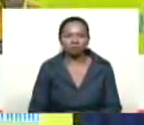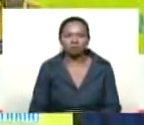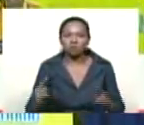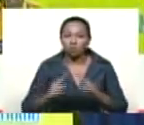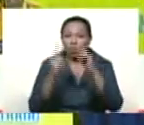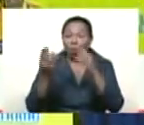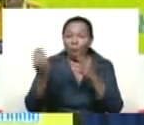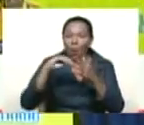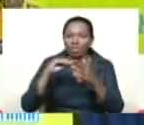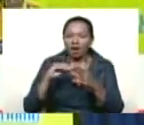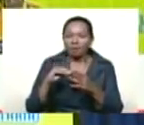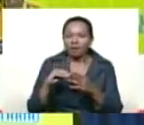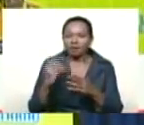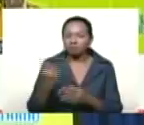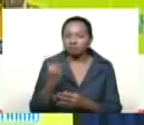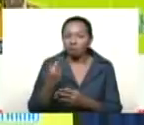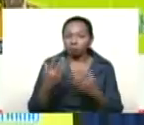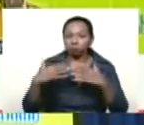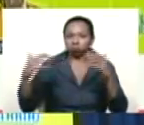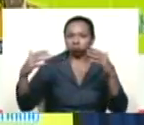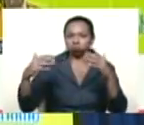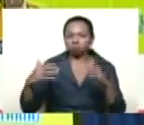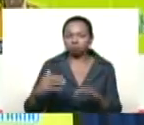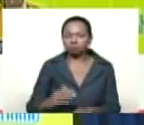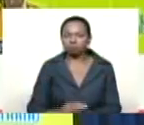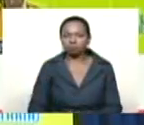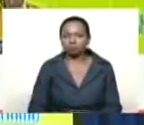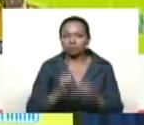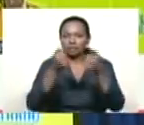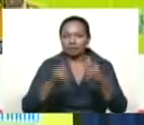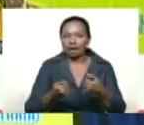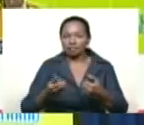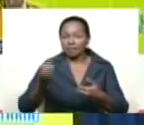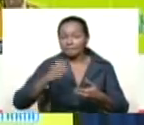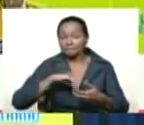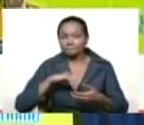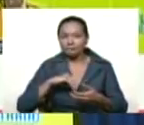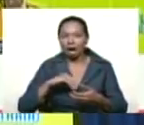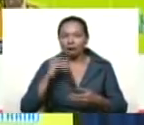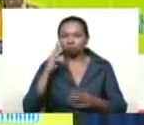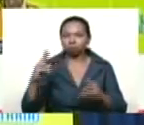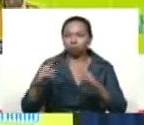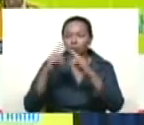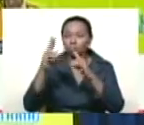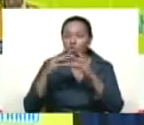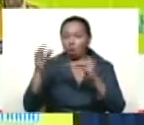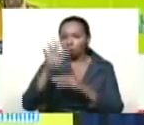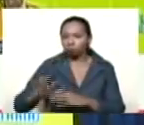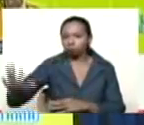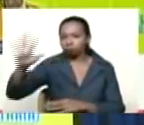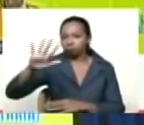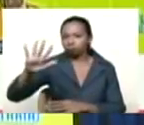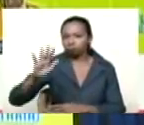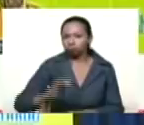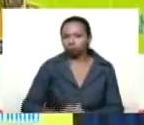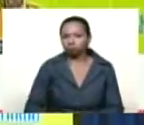histórico entre dos gigantes, sin lugar a dudas, reconocidos por el mundo entero. Dos grandes